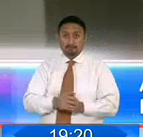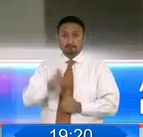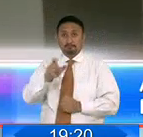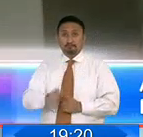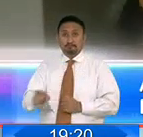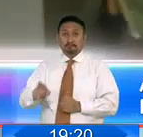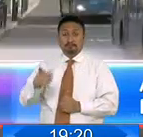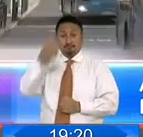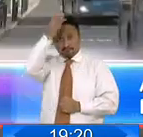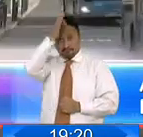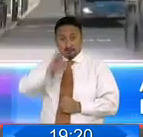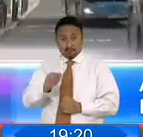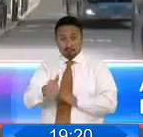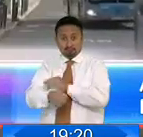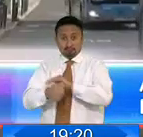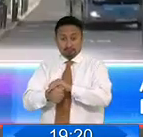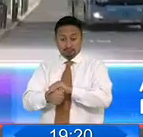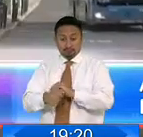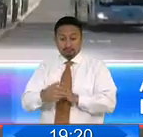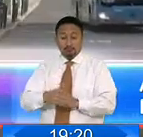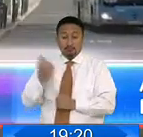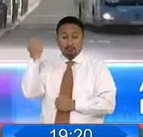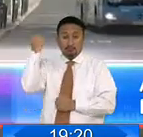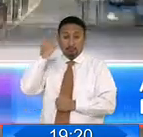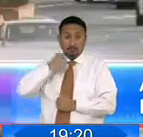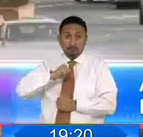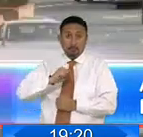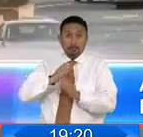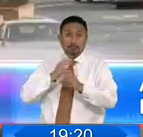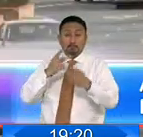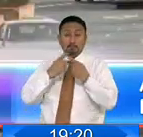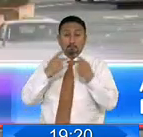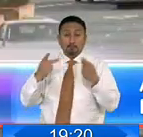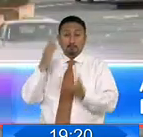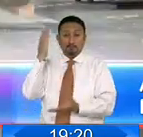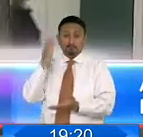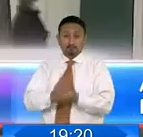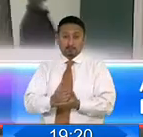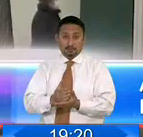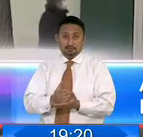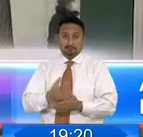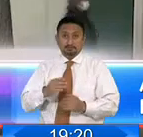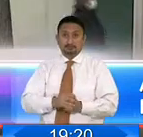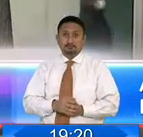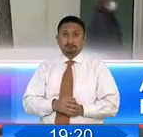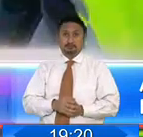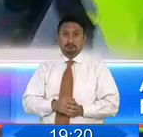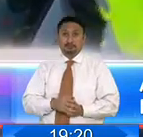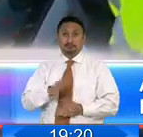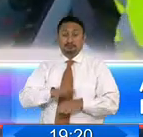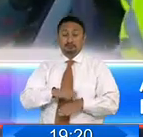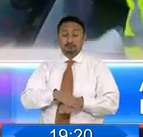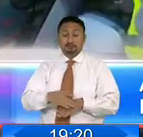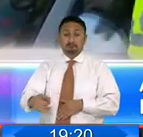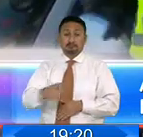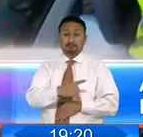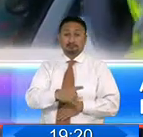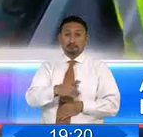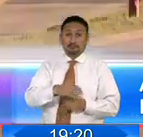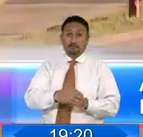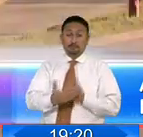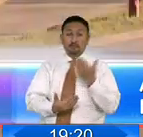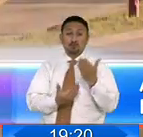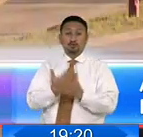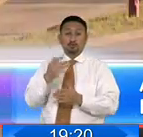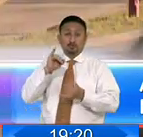de francia como la suspensión de los viajes del transporte público desde el departamento francés de mo sole debido al alto porcentaje de la nueva